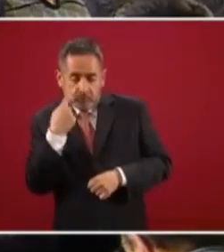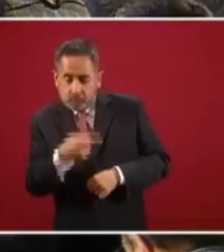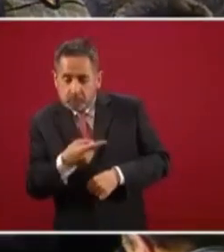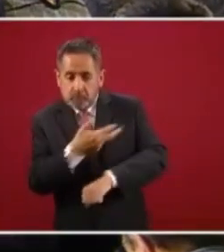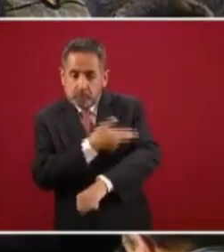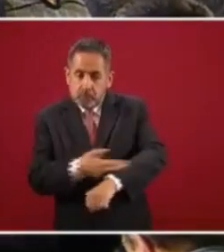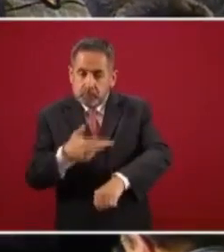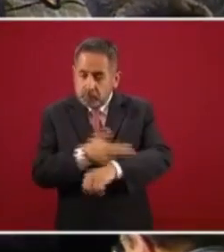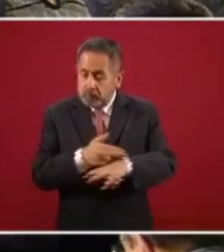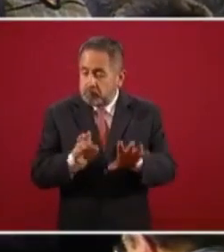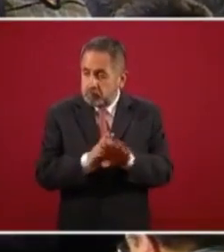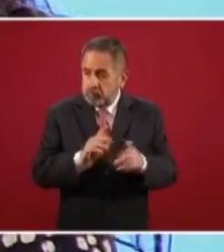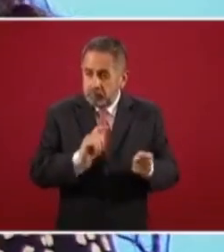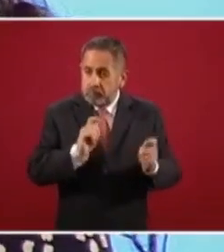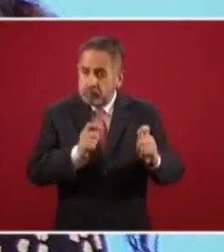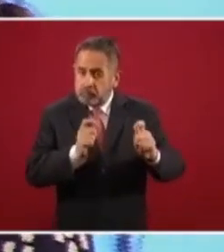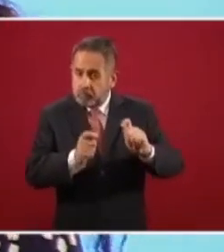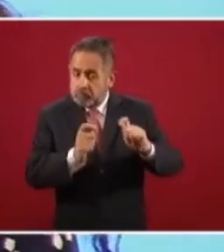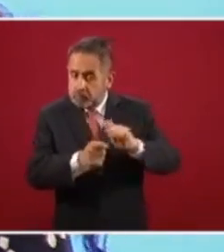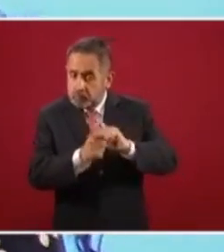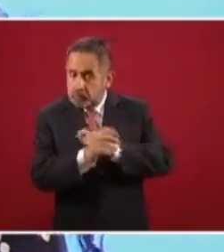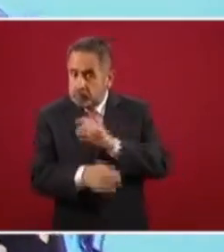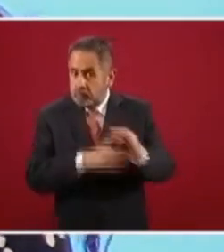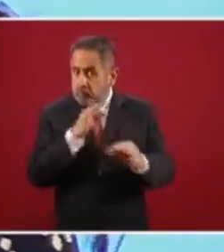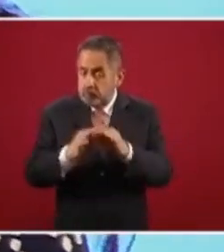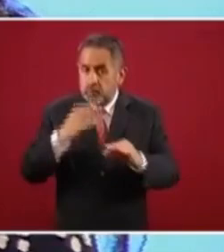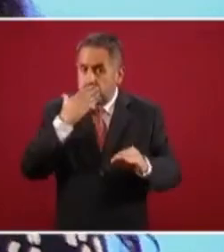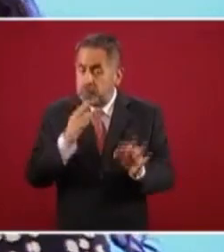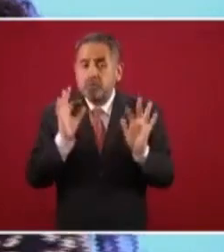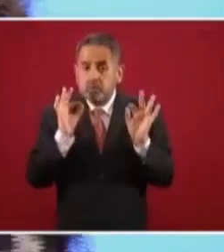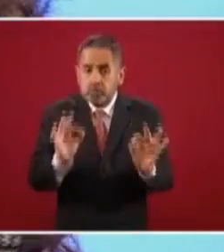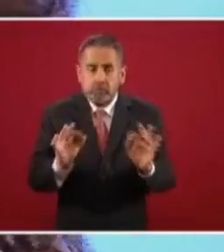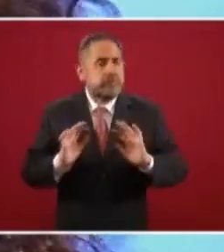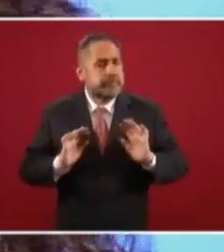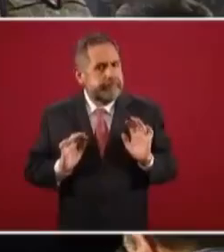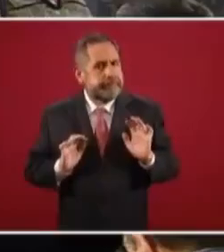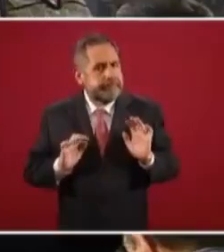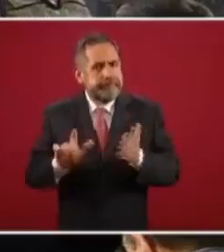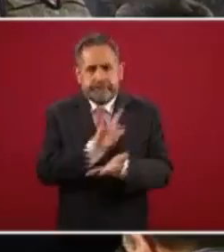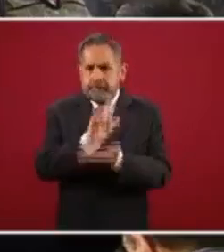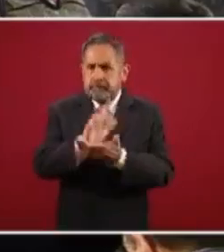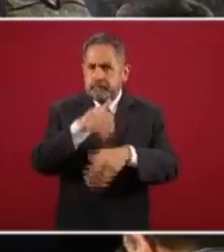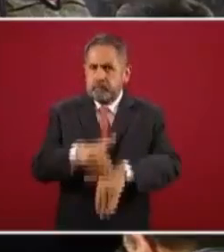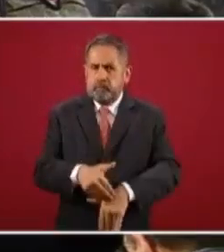de democracia sindical cumplan en efecto con la ley.